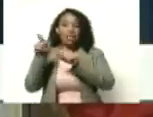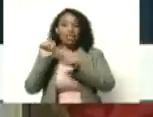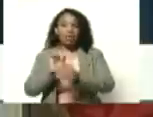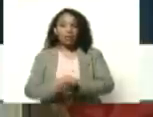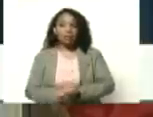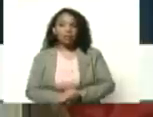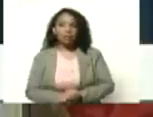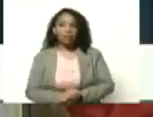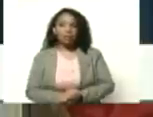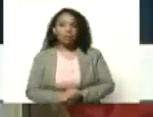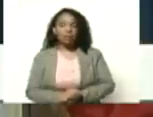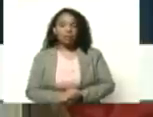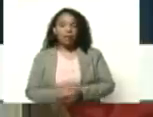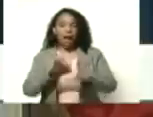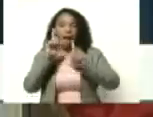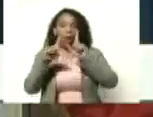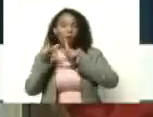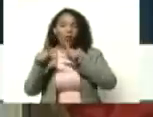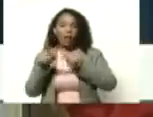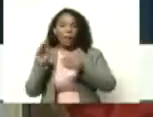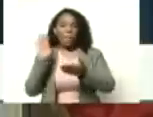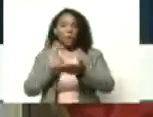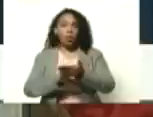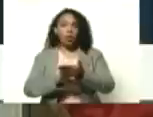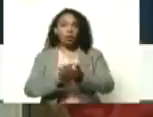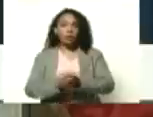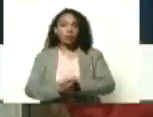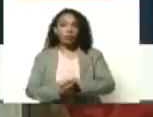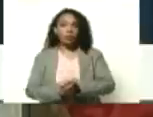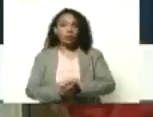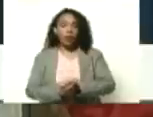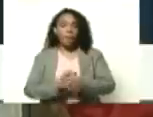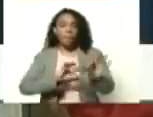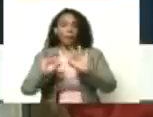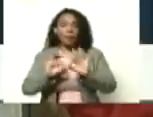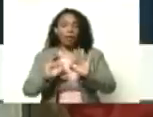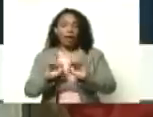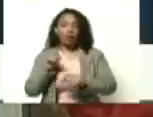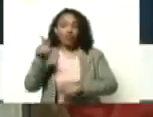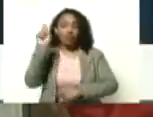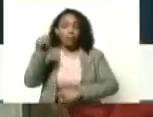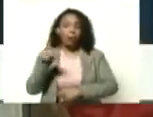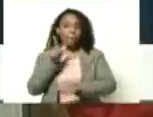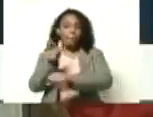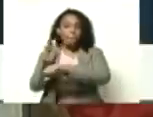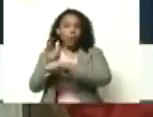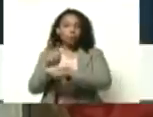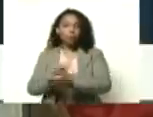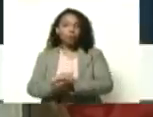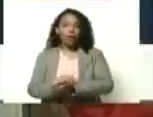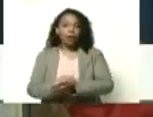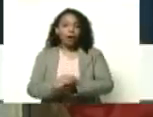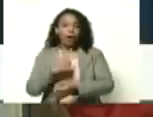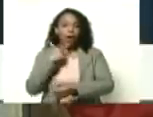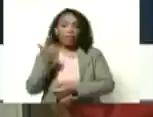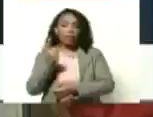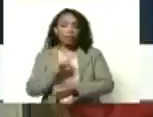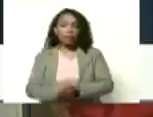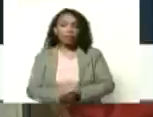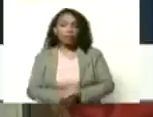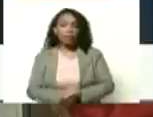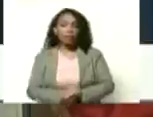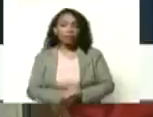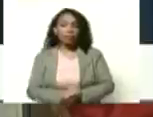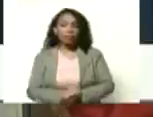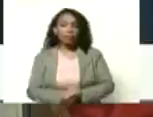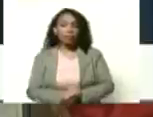en el lenguaje criminal hampones eras prepárate que te vamos a matar y le dicen este